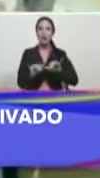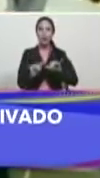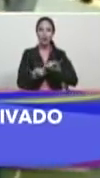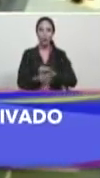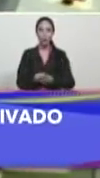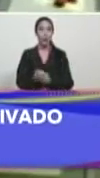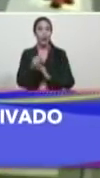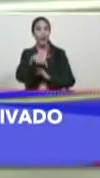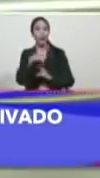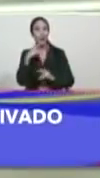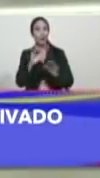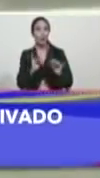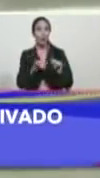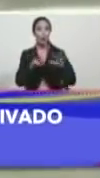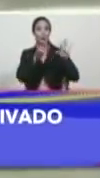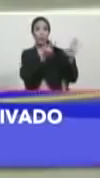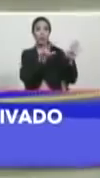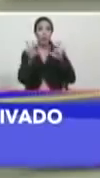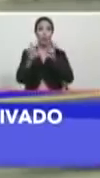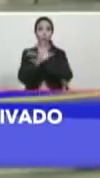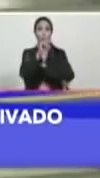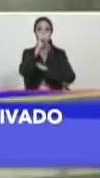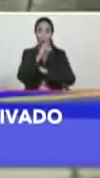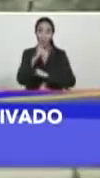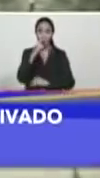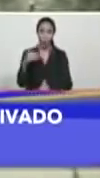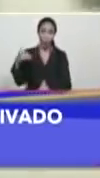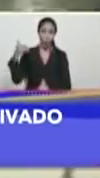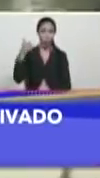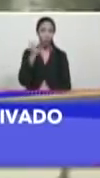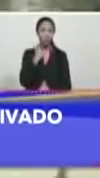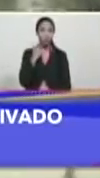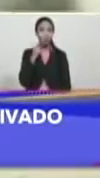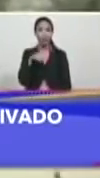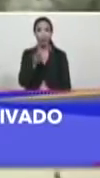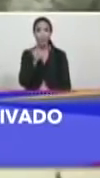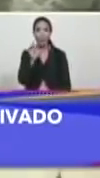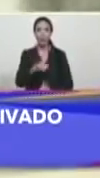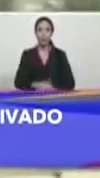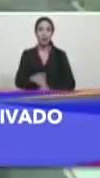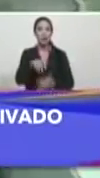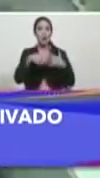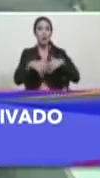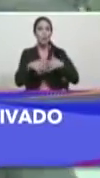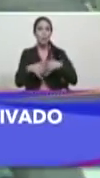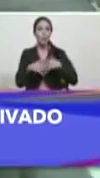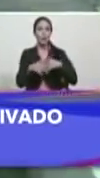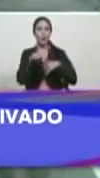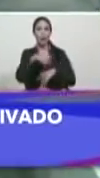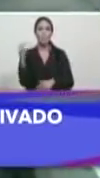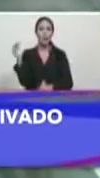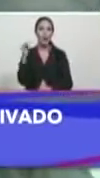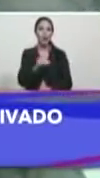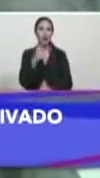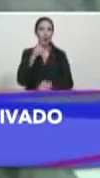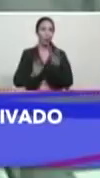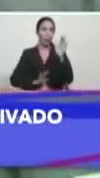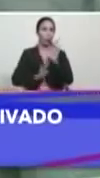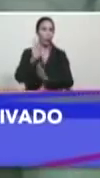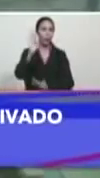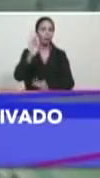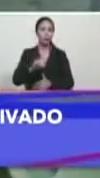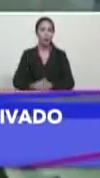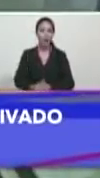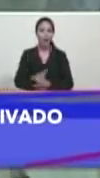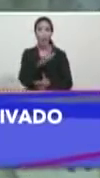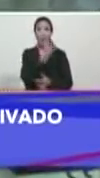con 78 años en el país. Tenemos en esta planta de la ciudad de Maracay una capacidad de